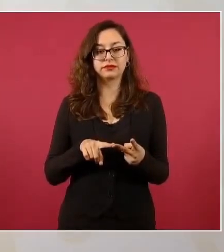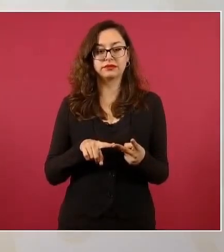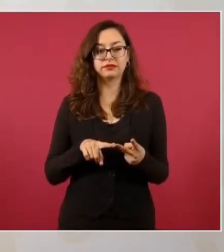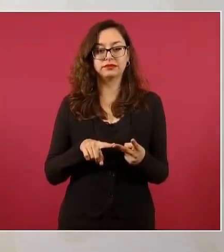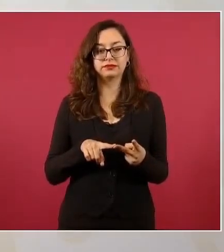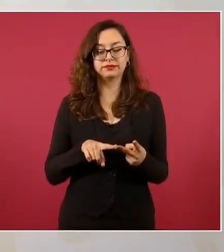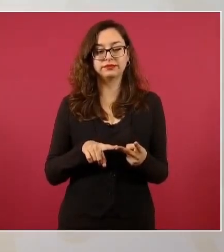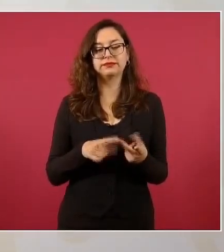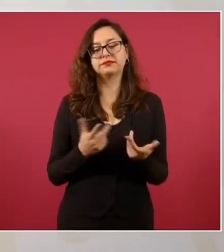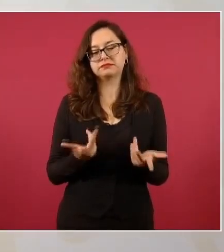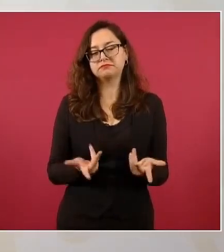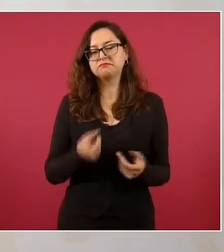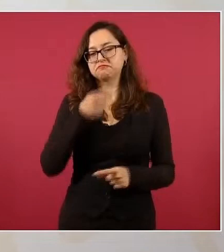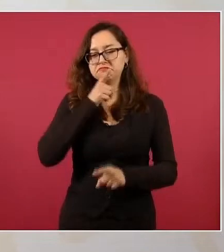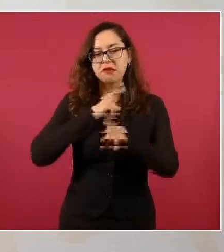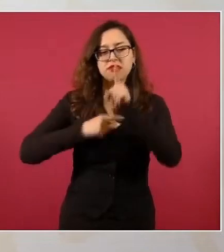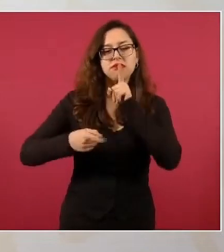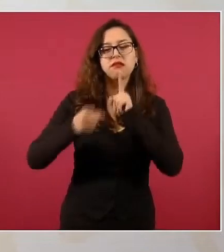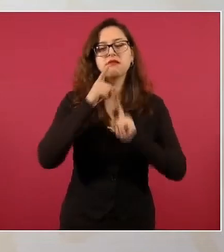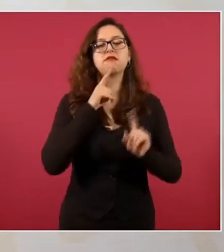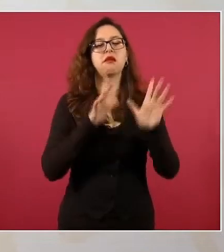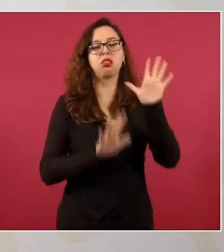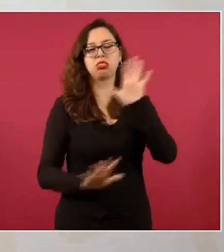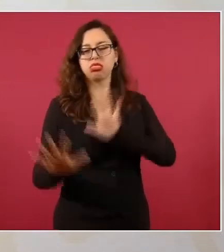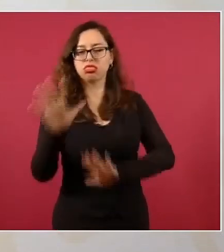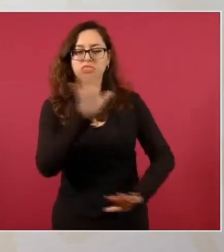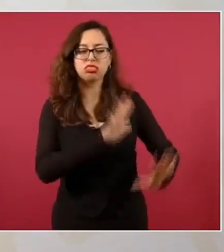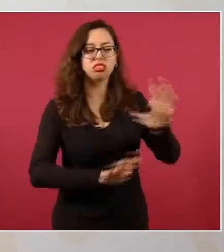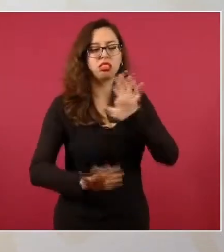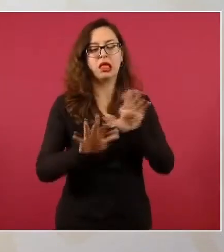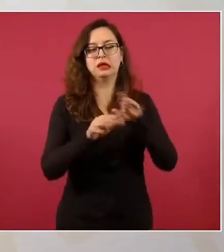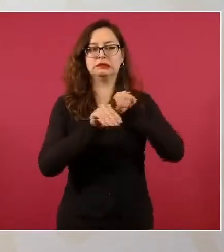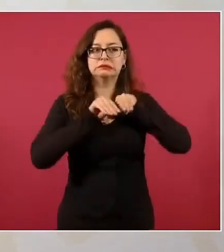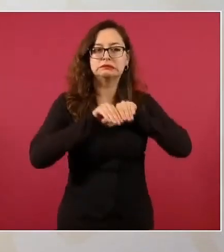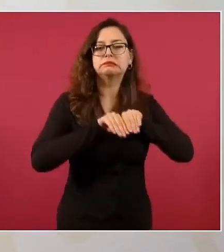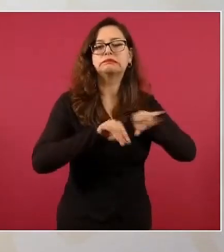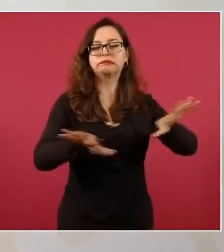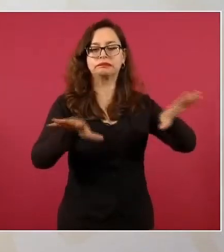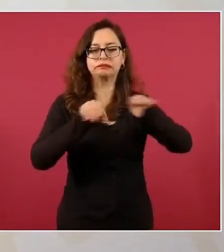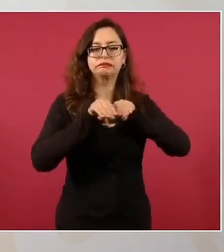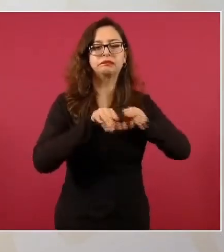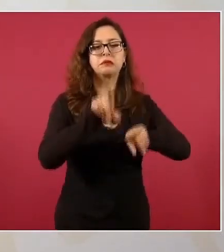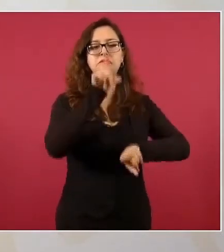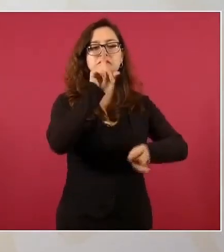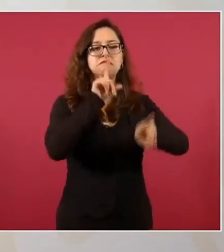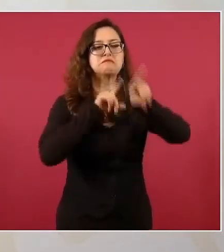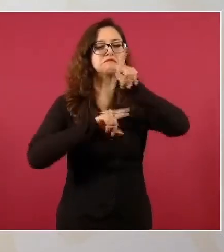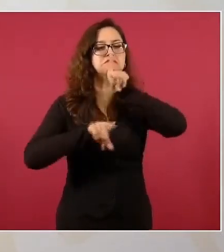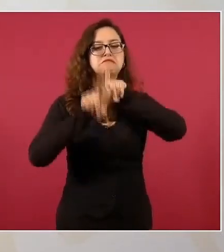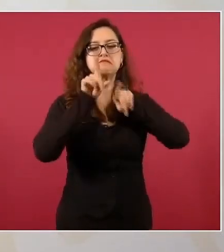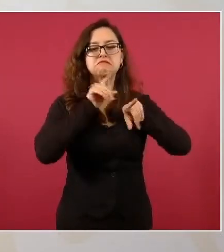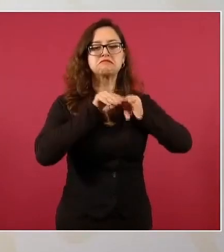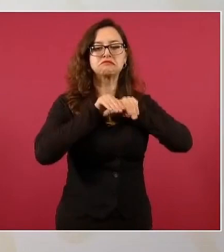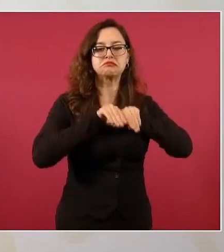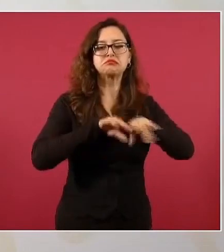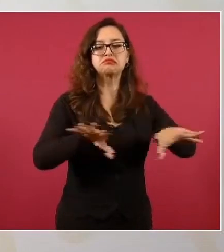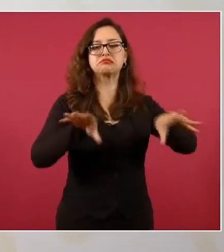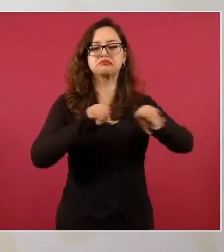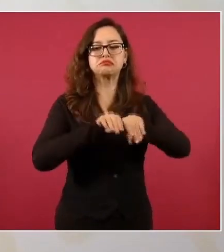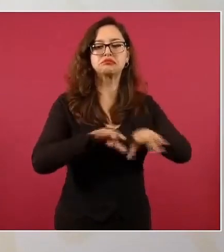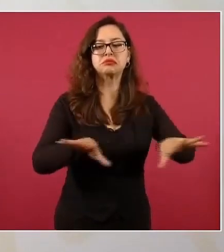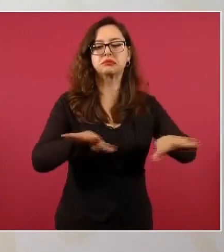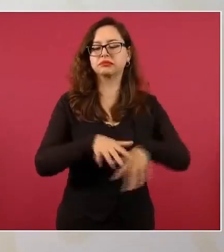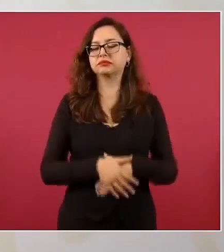es la manipulación en los medios, y eso, aunque no haya reforma, nosotros vamos a